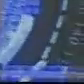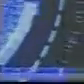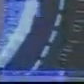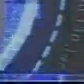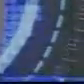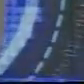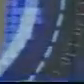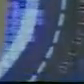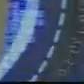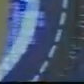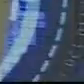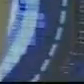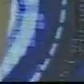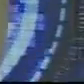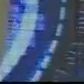7:19,